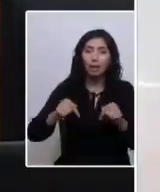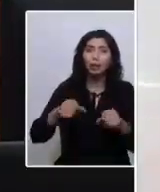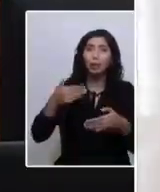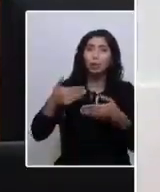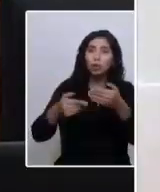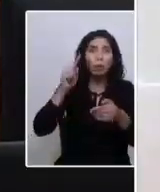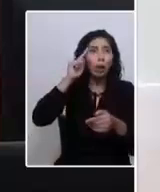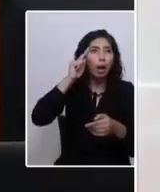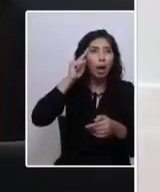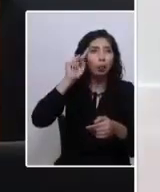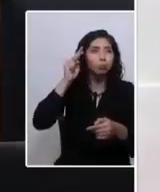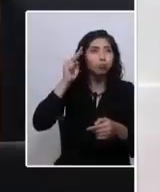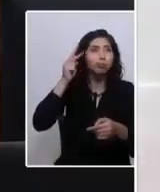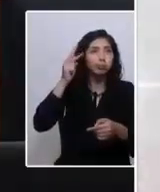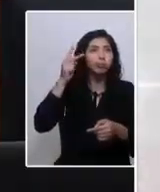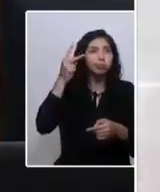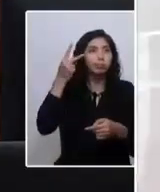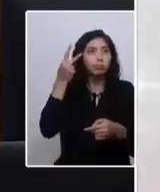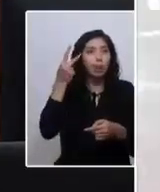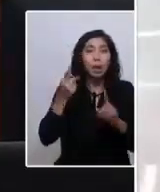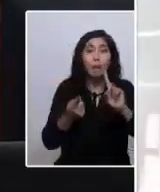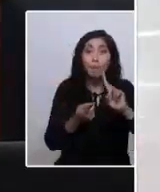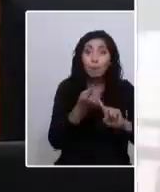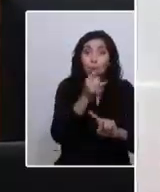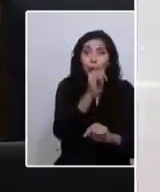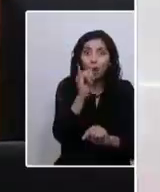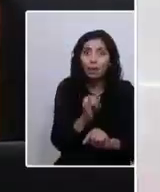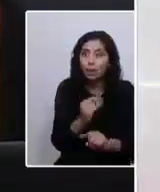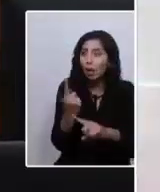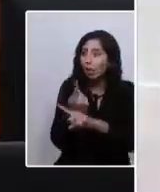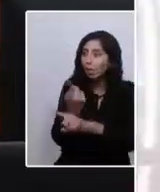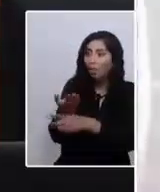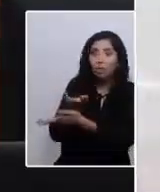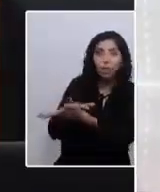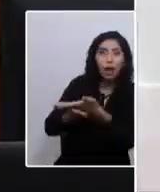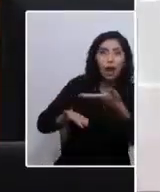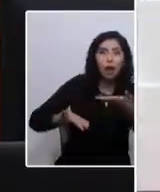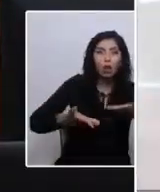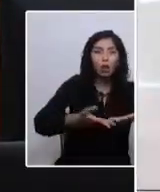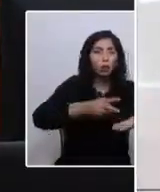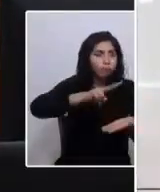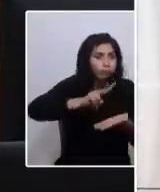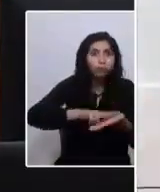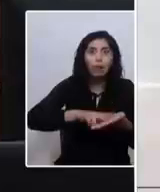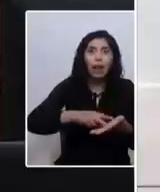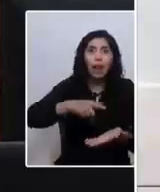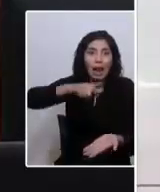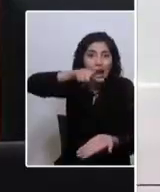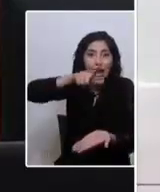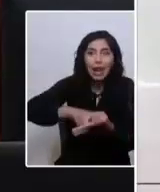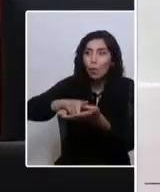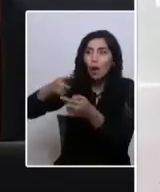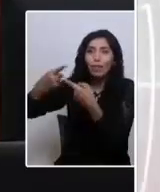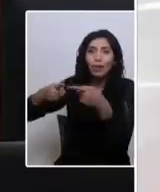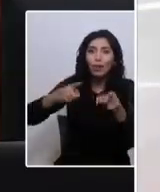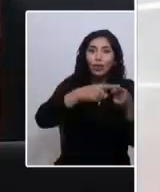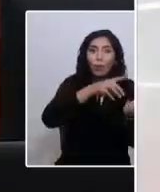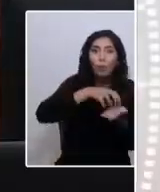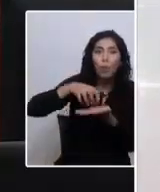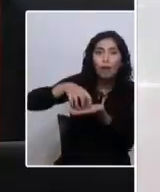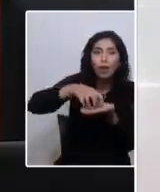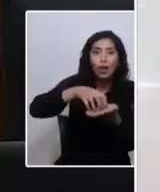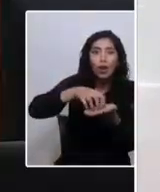habla un poco más extendido respecto a esta inquietud, a esta incomodidad que sienten ellos. Así que escuchemos lo que dijo Carol Baum y después